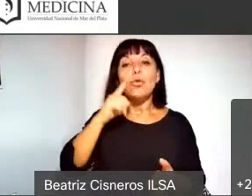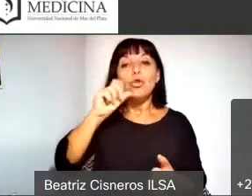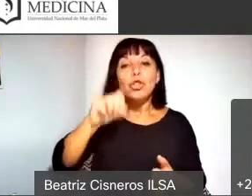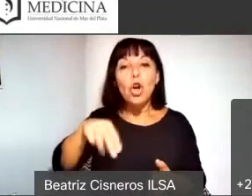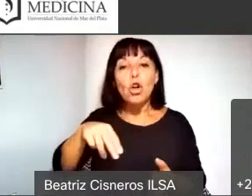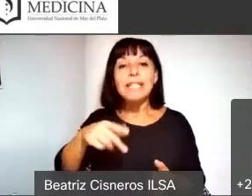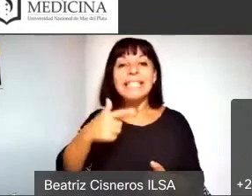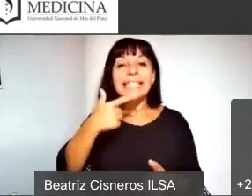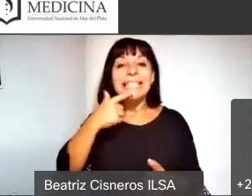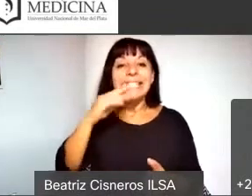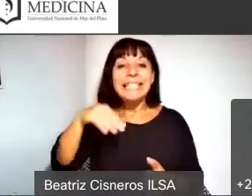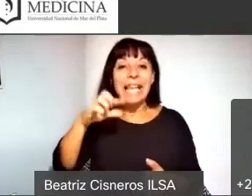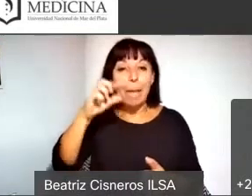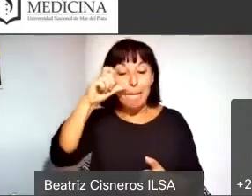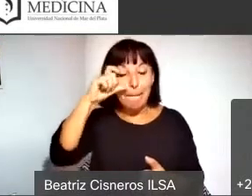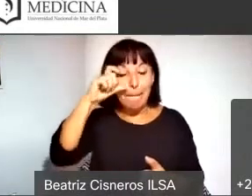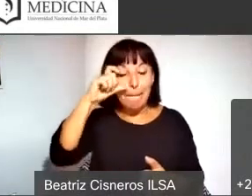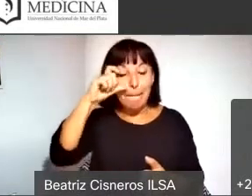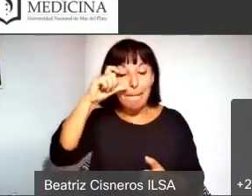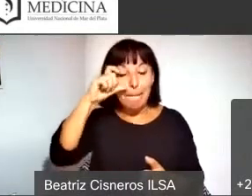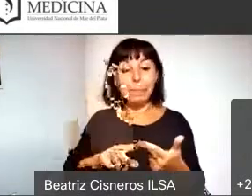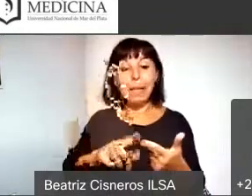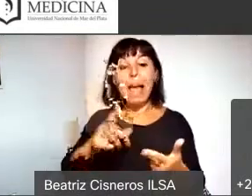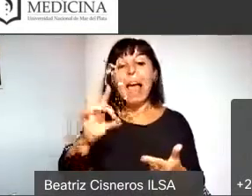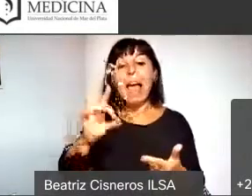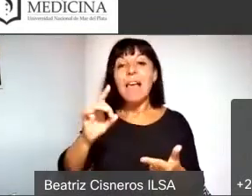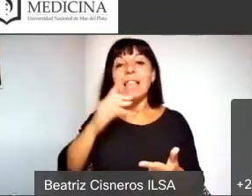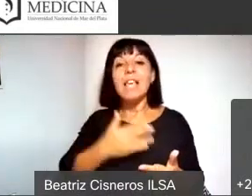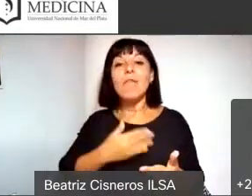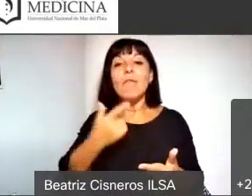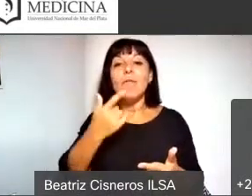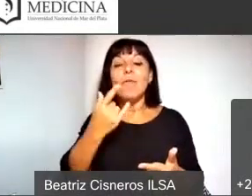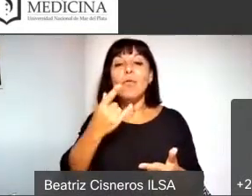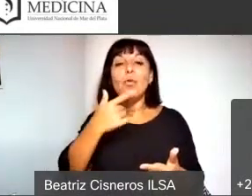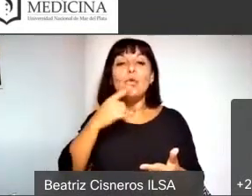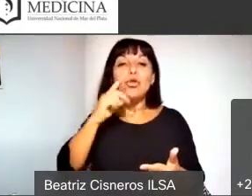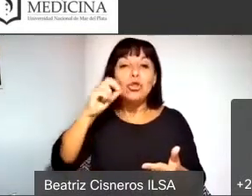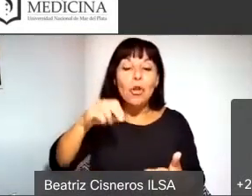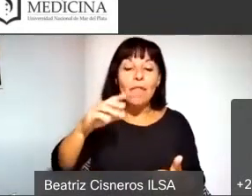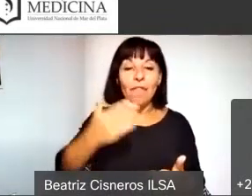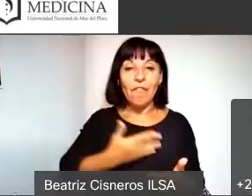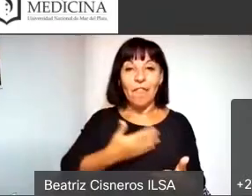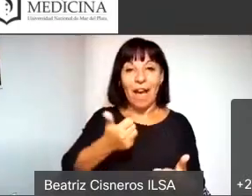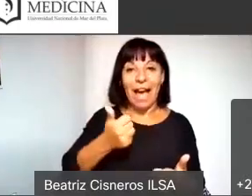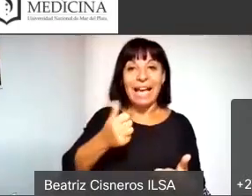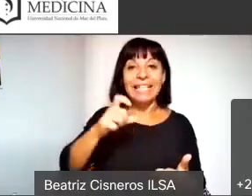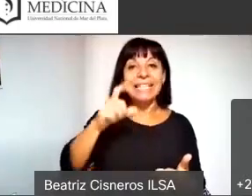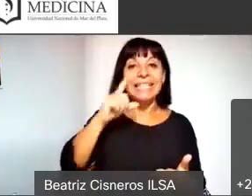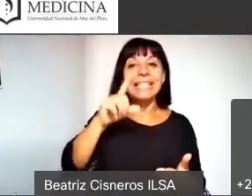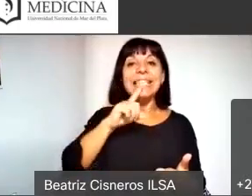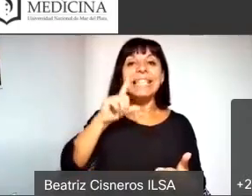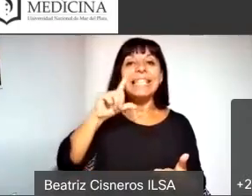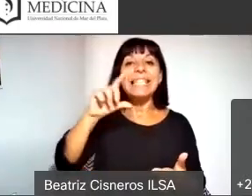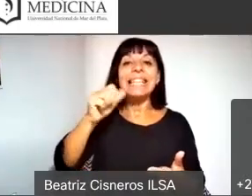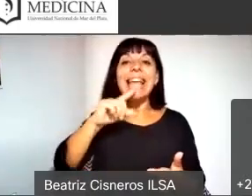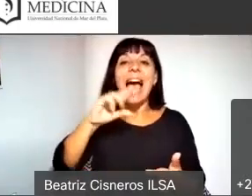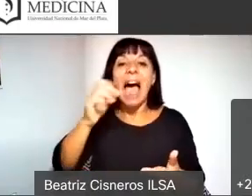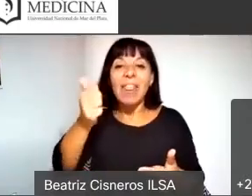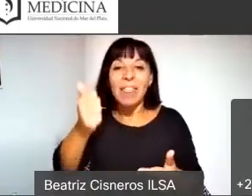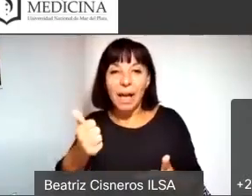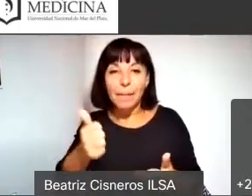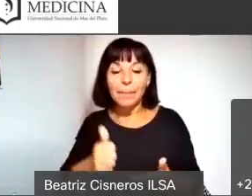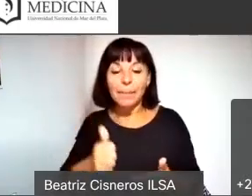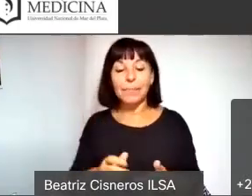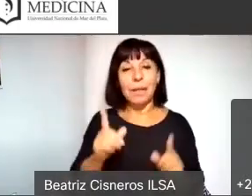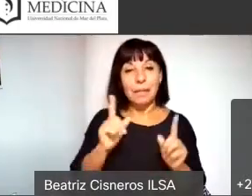facilitada, en la cual tiene implicancia las proteínas canales y las proteínas transportadoras o carriers. Y también hablamos de la